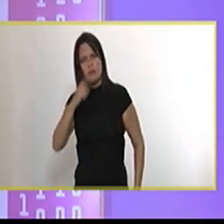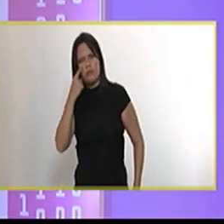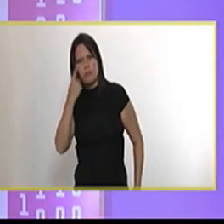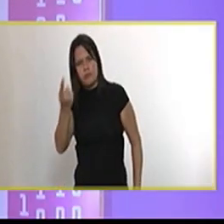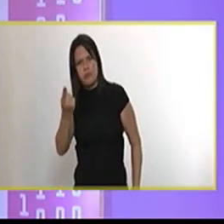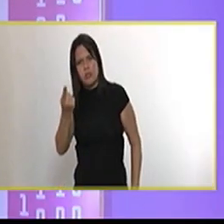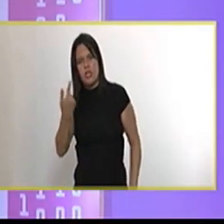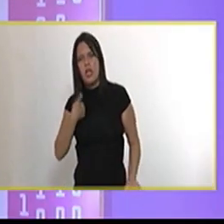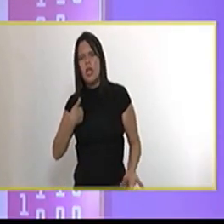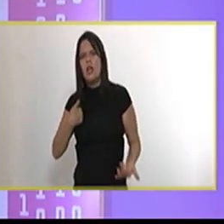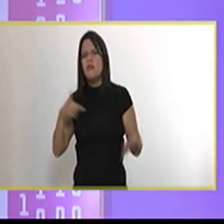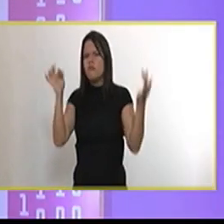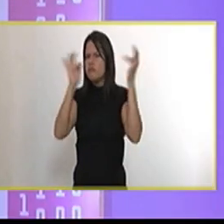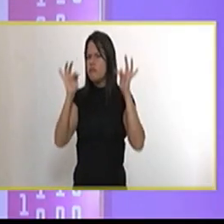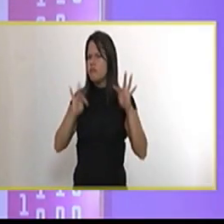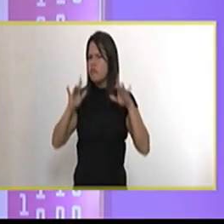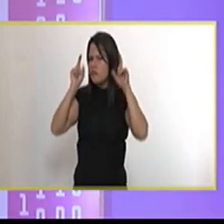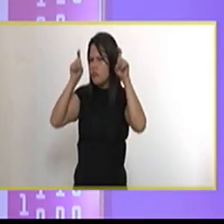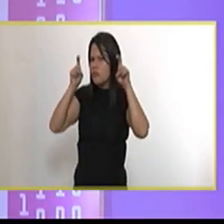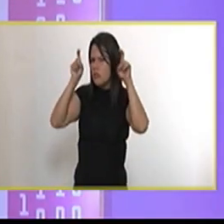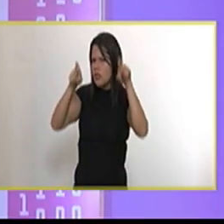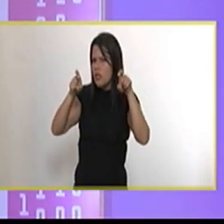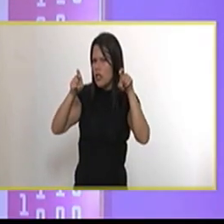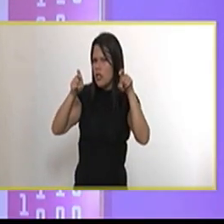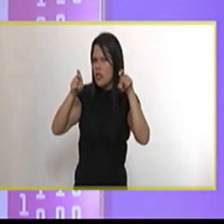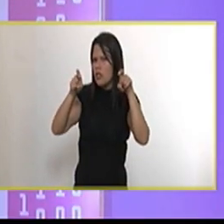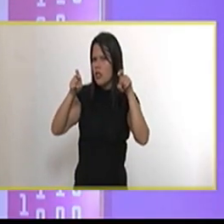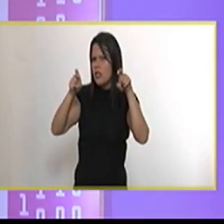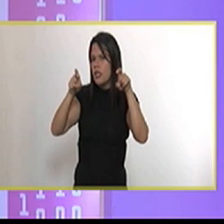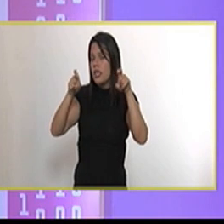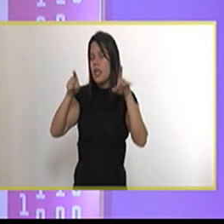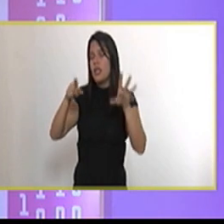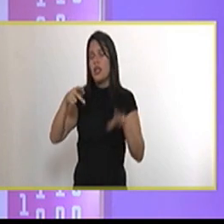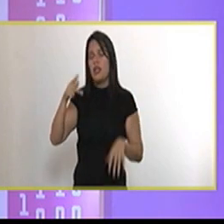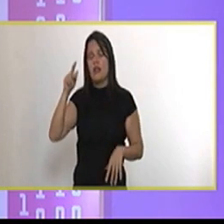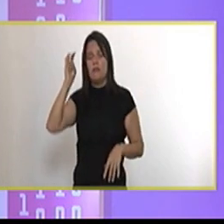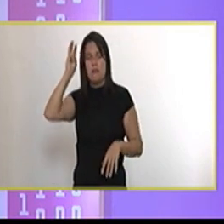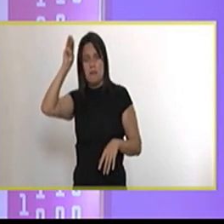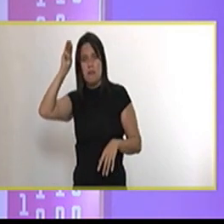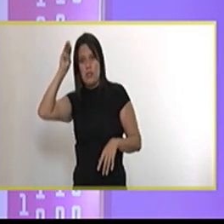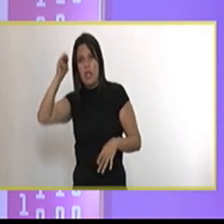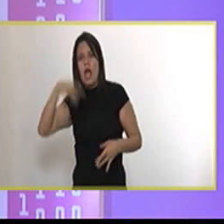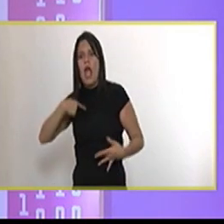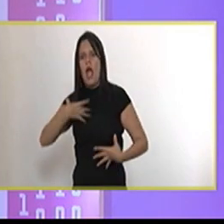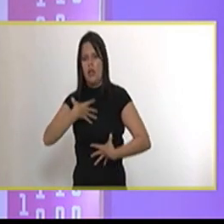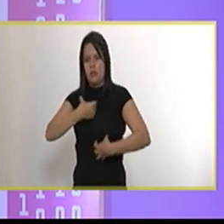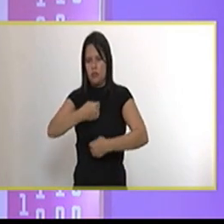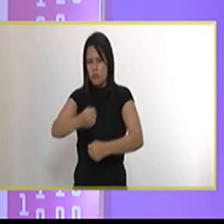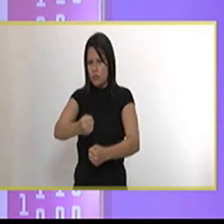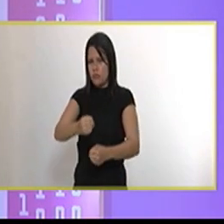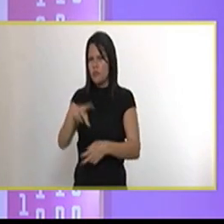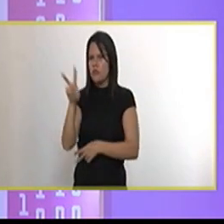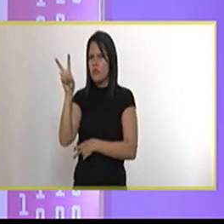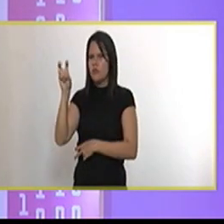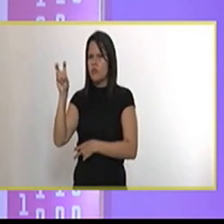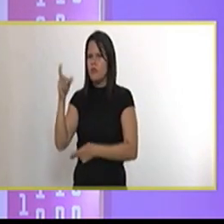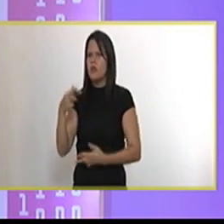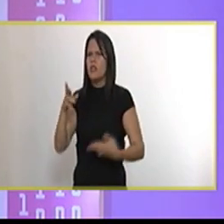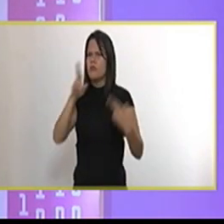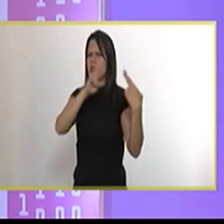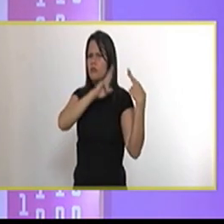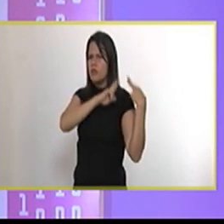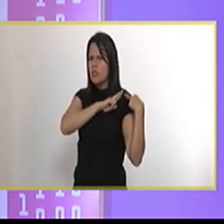En esta modalidad, la presencia del docente no desaparece, pero sí asume un nuevo rol, que es el